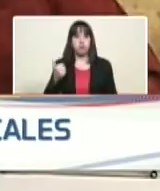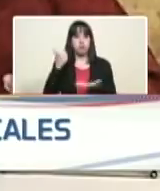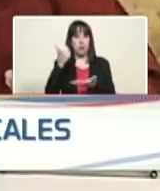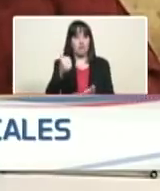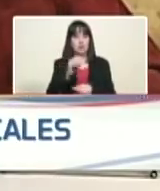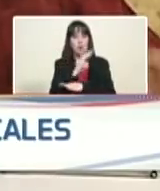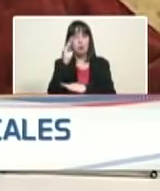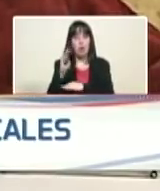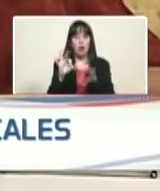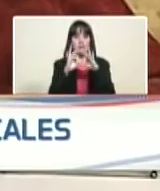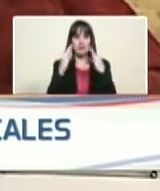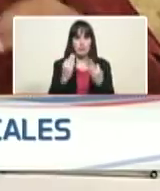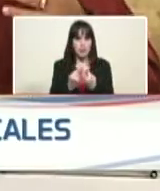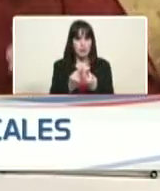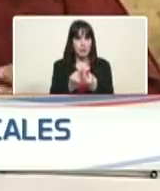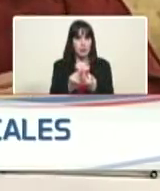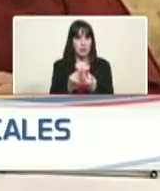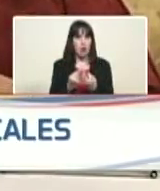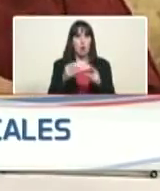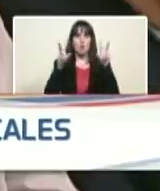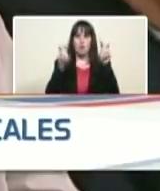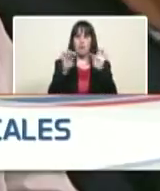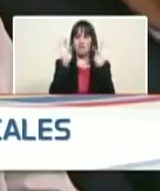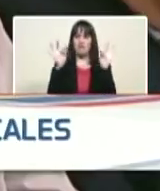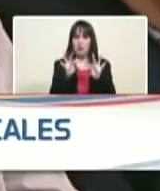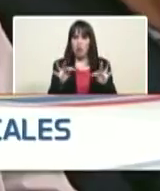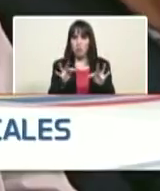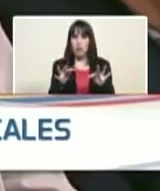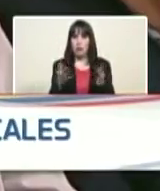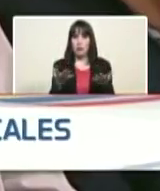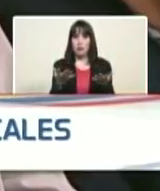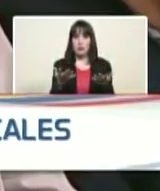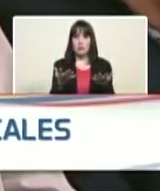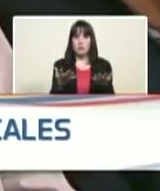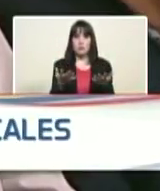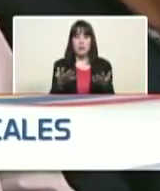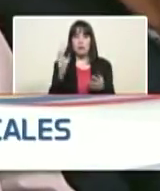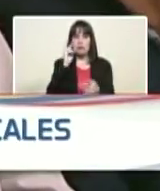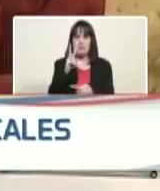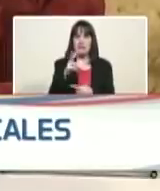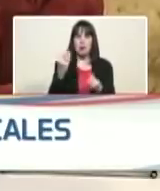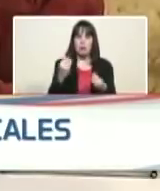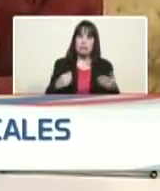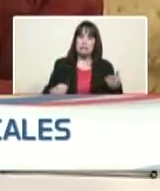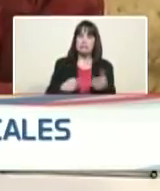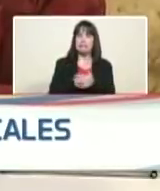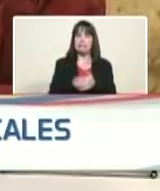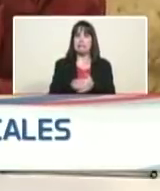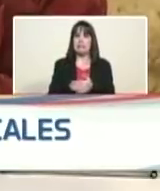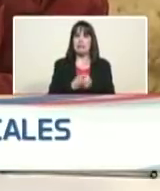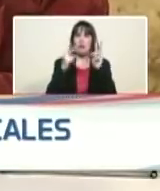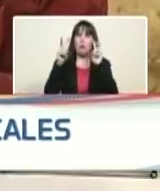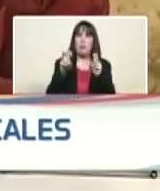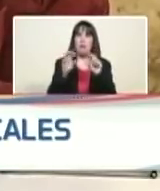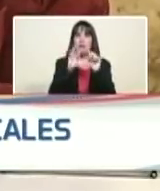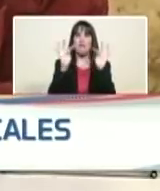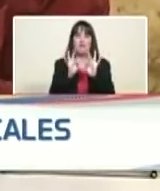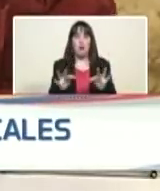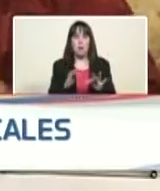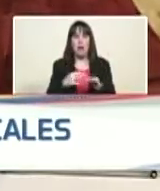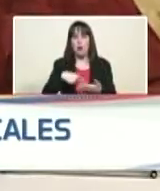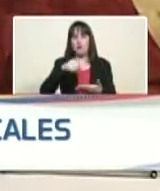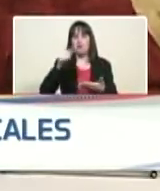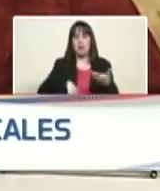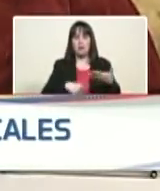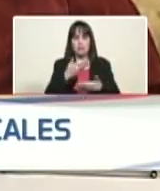de la familia. Un nuevo formato. Bueno, se vio golpeado la construcción del nuevo formato de contrataciones colectivas